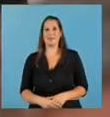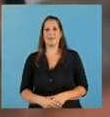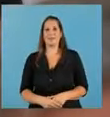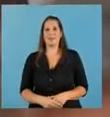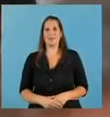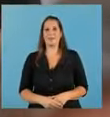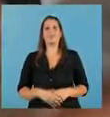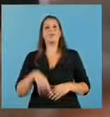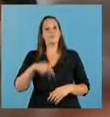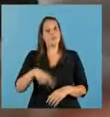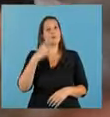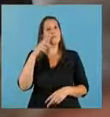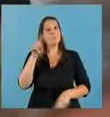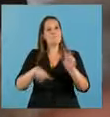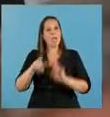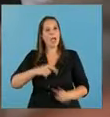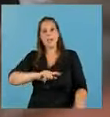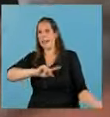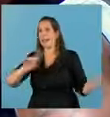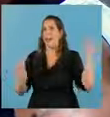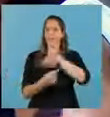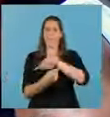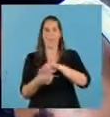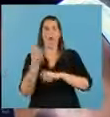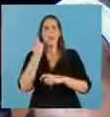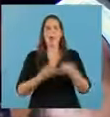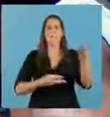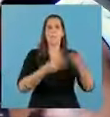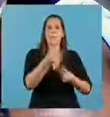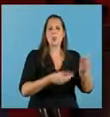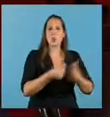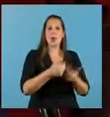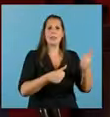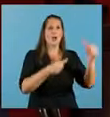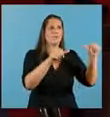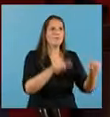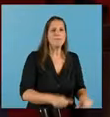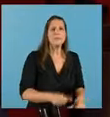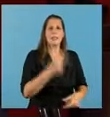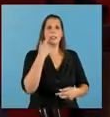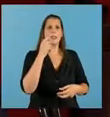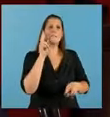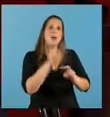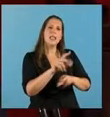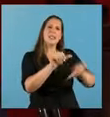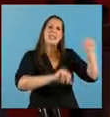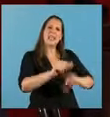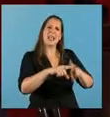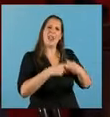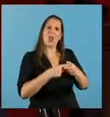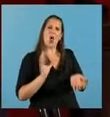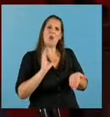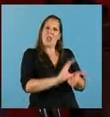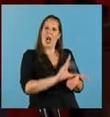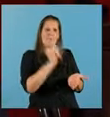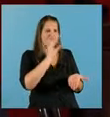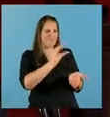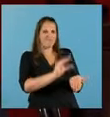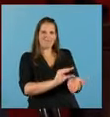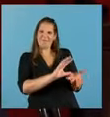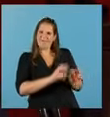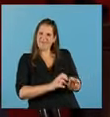Vamos a revertir la tendencia a la caída presupuestaria observada en ciencia y tecnología en los últimos años. Tengo